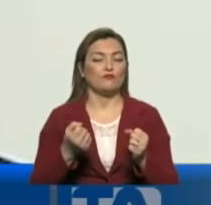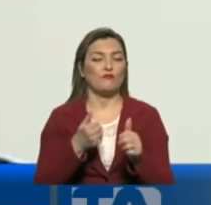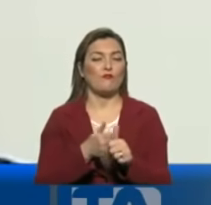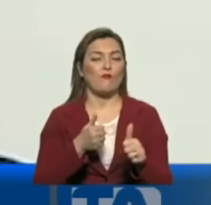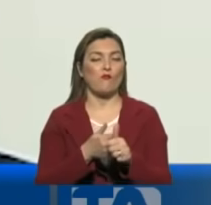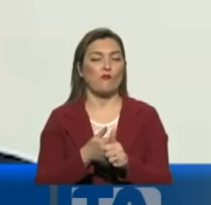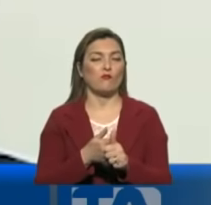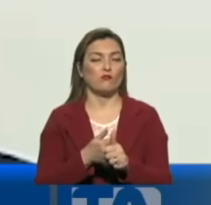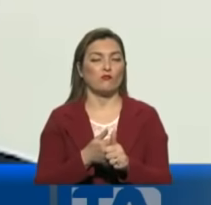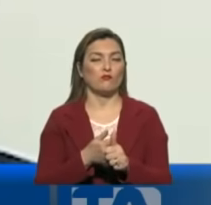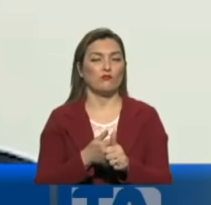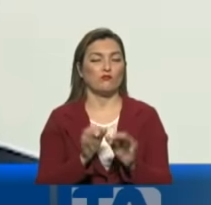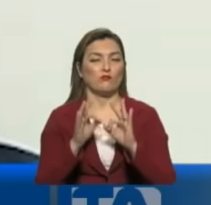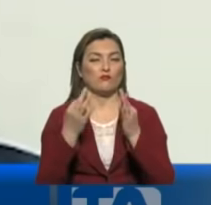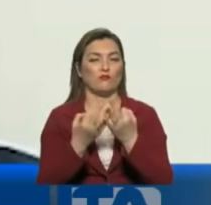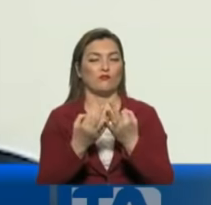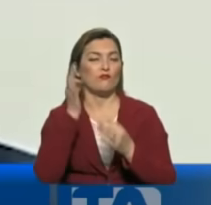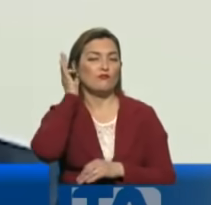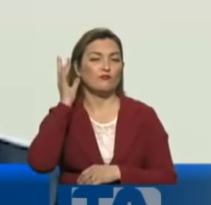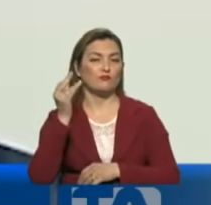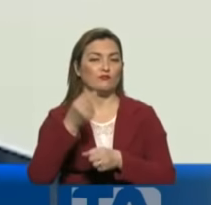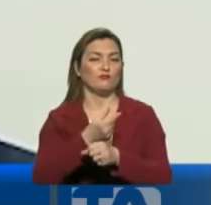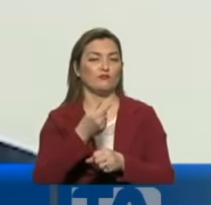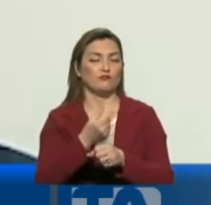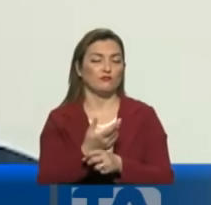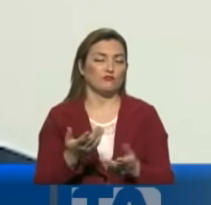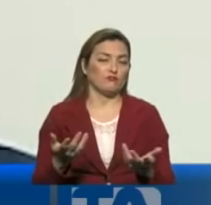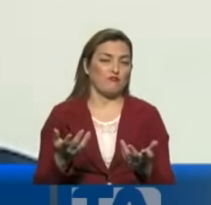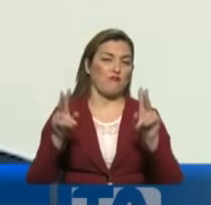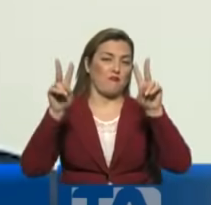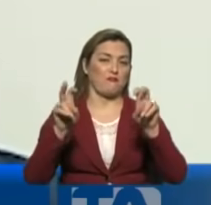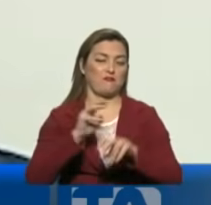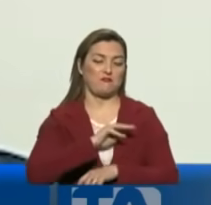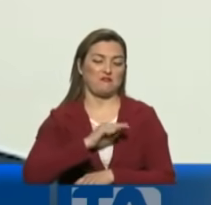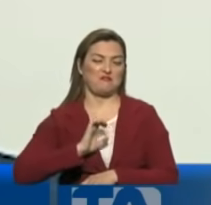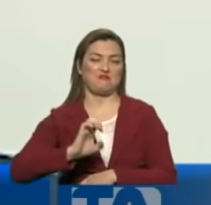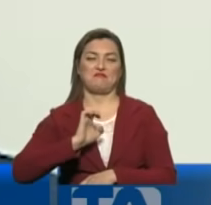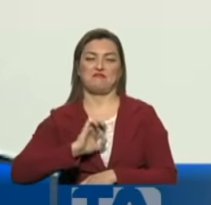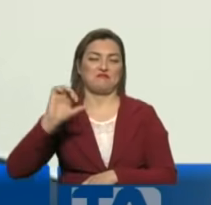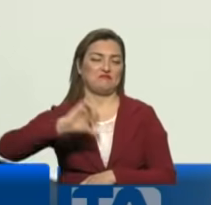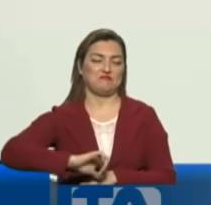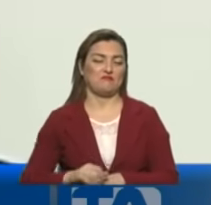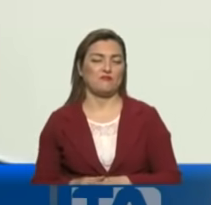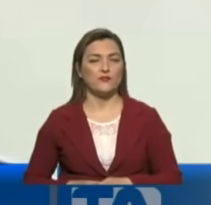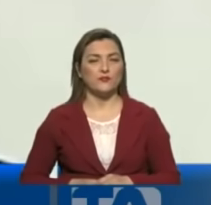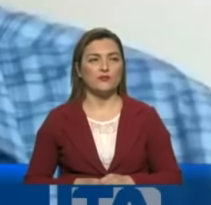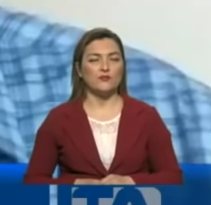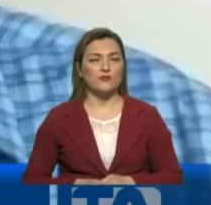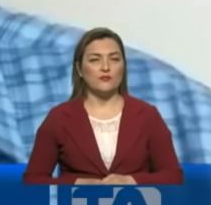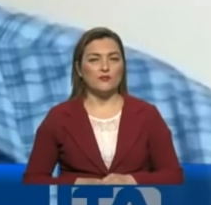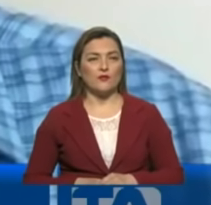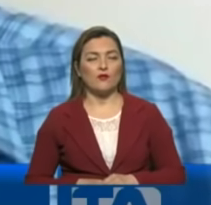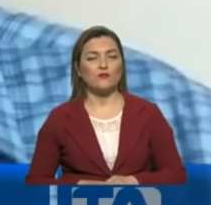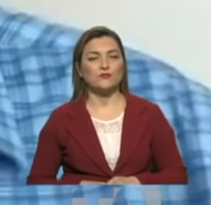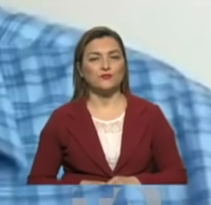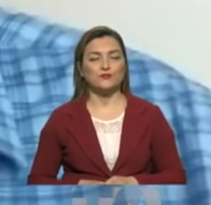cercano a la familia de la mujer del gerente. Es un tema moral y éticamente que no debería ser lo adecuado. Creo